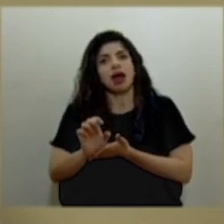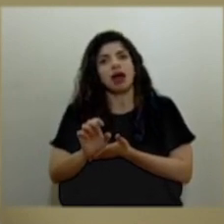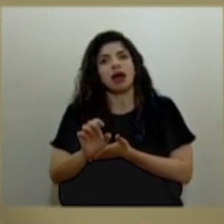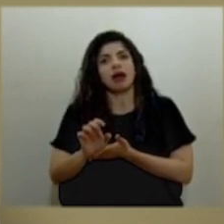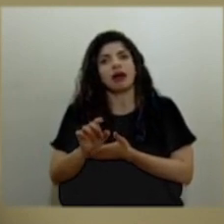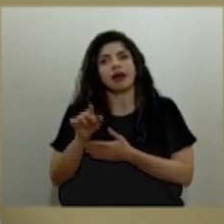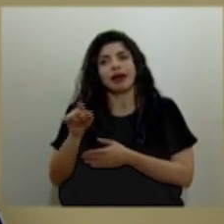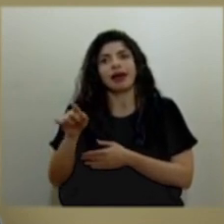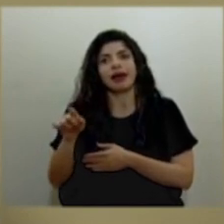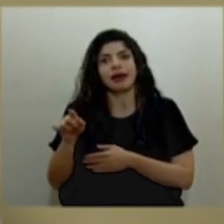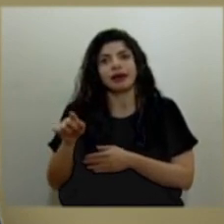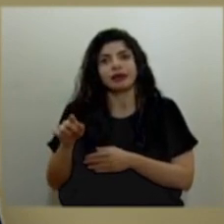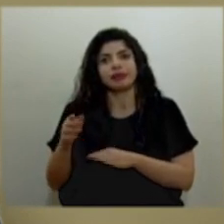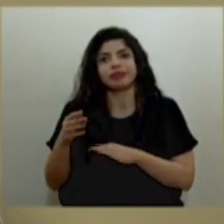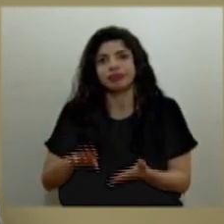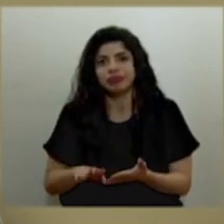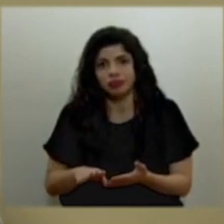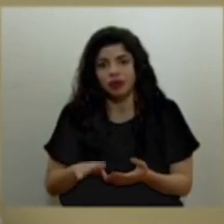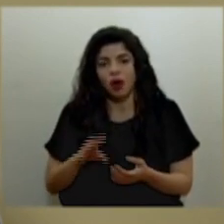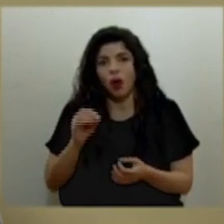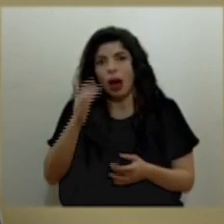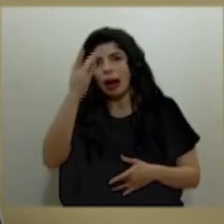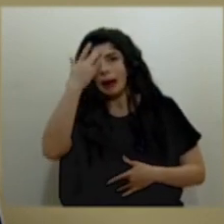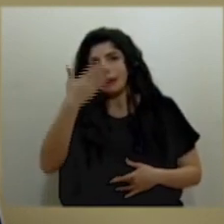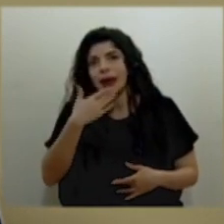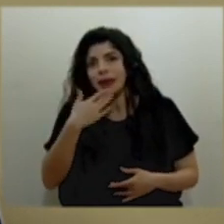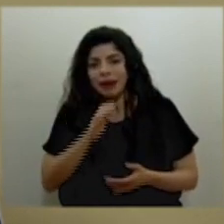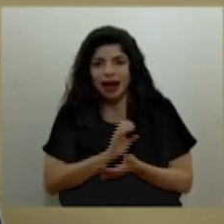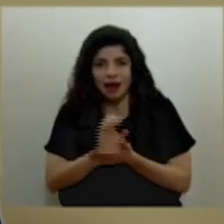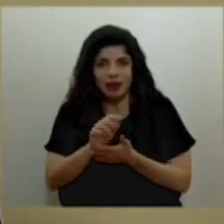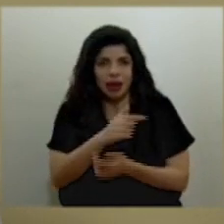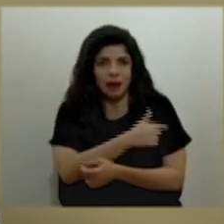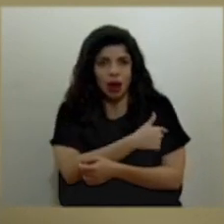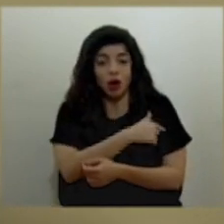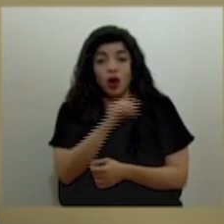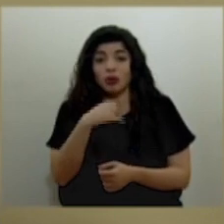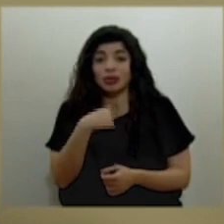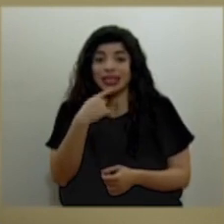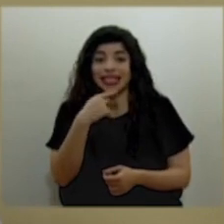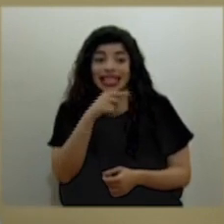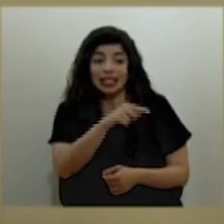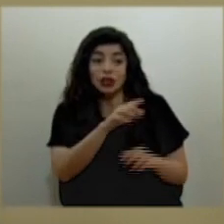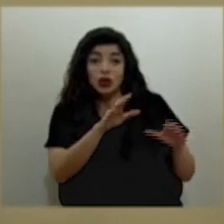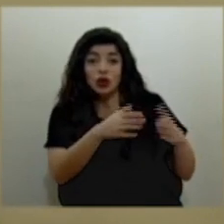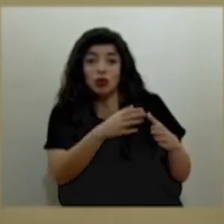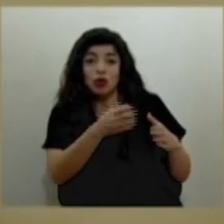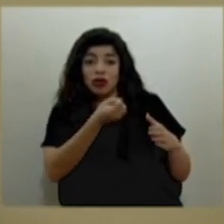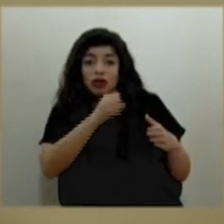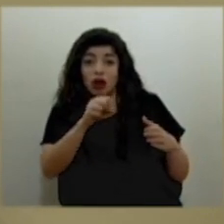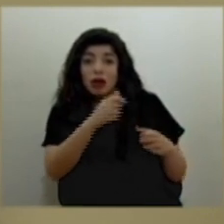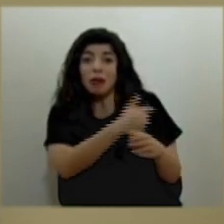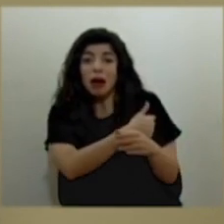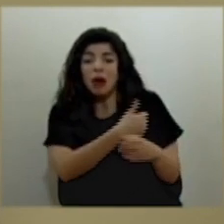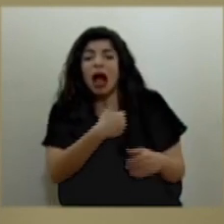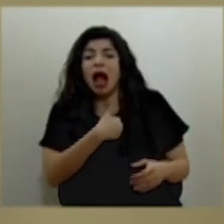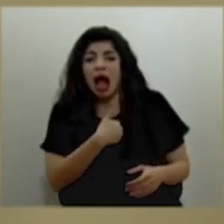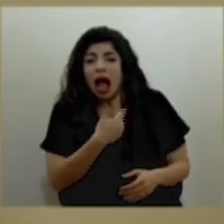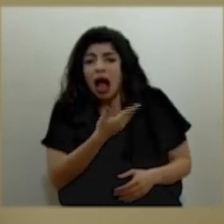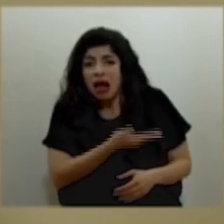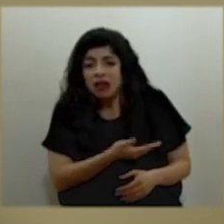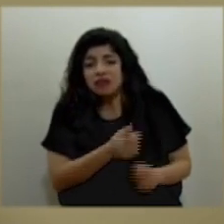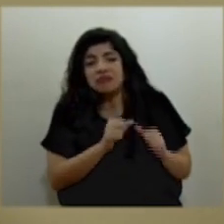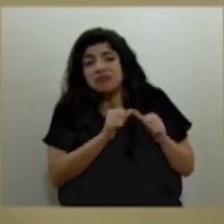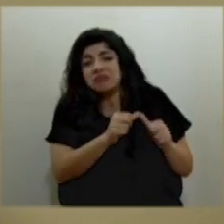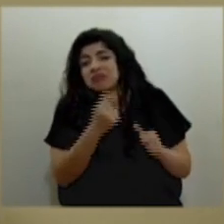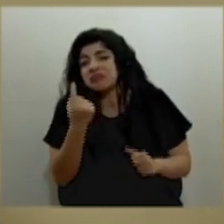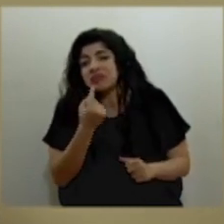punto, ¿verdad? Del fallecimiento de la enfermedad grave. Entonces, como indico, nosotros estos grupos antivacunas los hemos tenido y posiblemente los tendremos